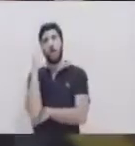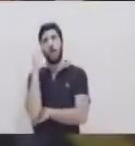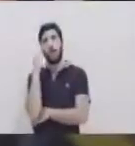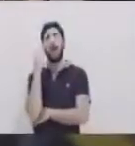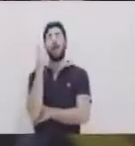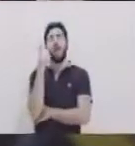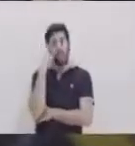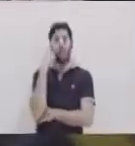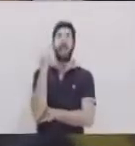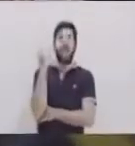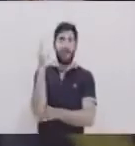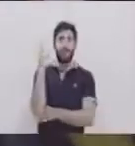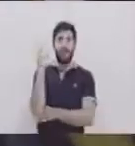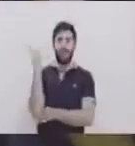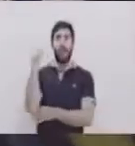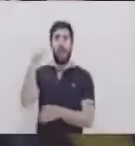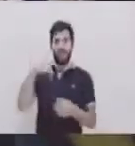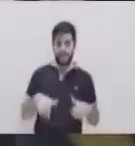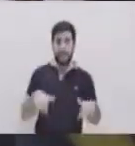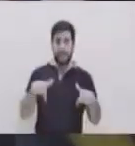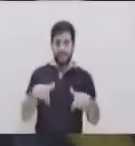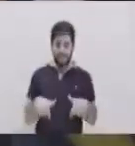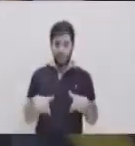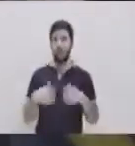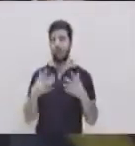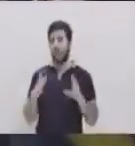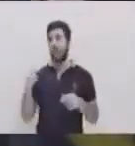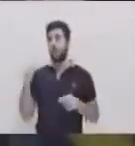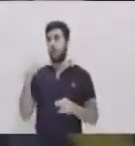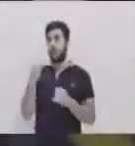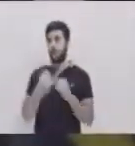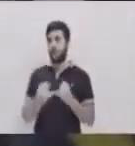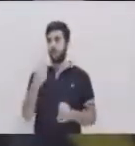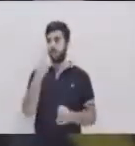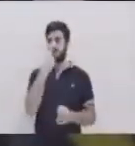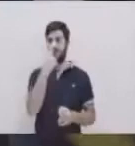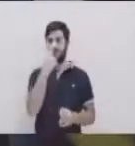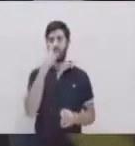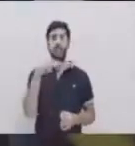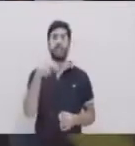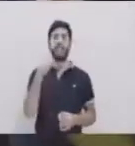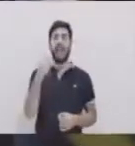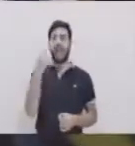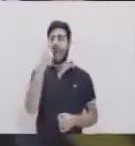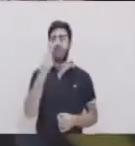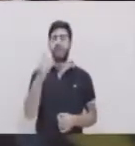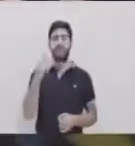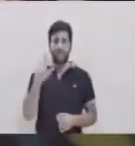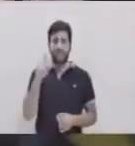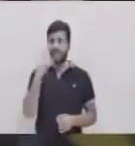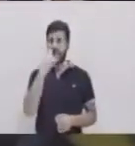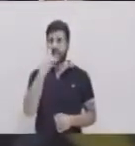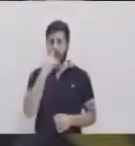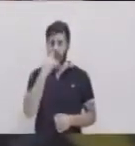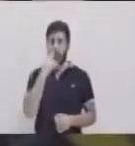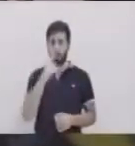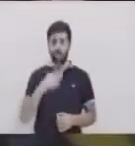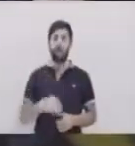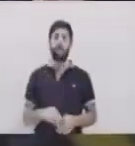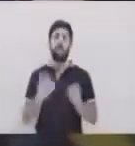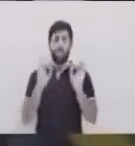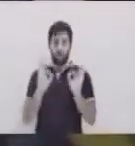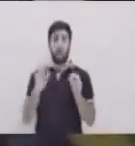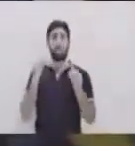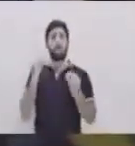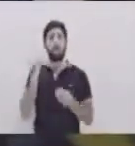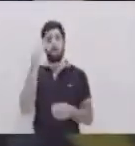bajo. Ahí está, bajo. muy bien. ¿Y este de acá cómo dijimos que se llamaba? Nasal. Exacto, muy bien. Así que muchas